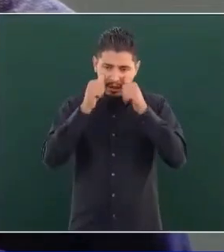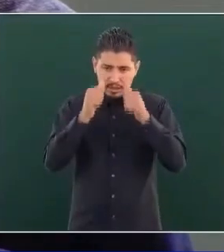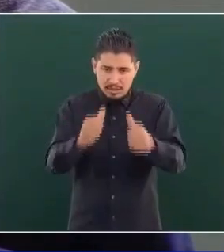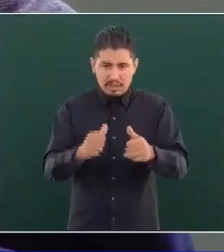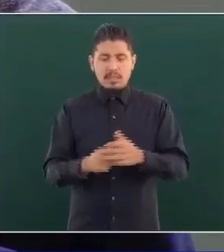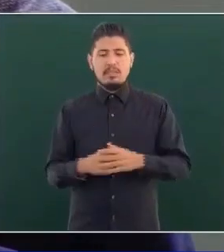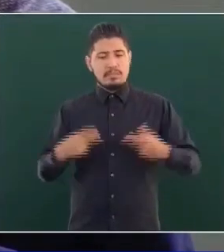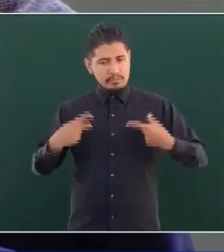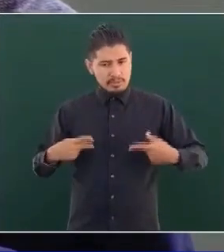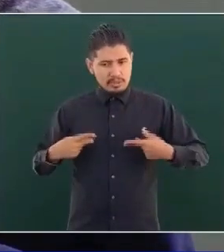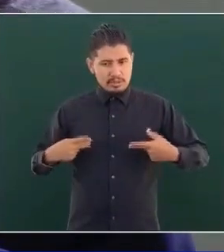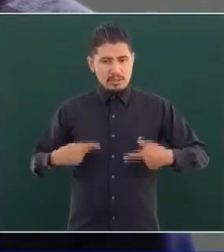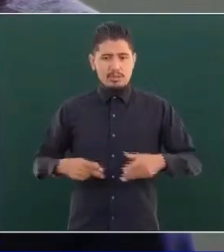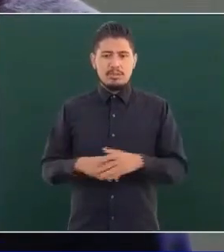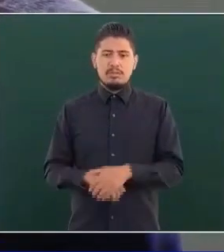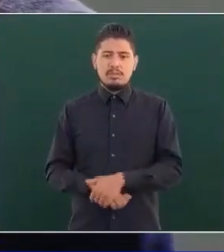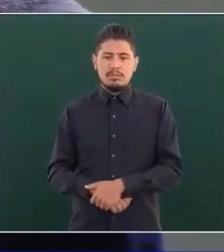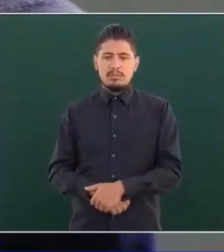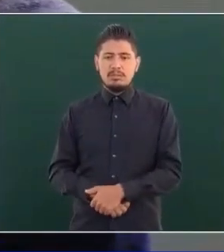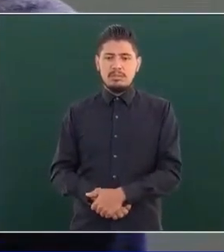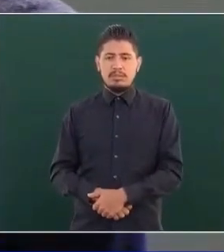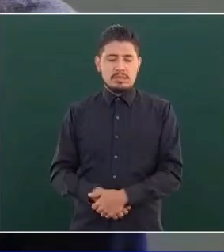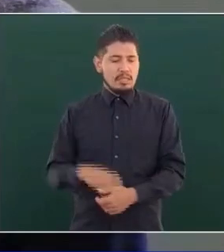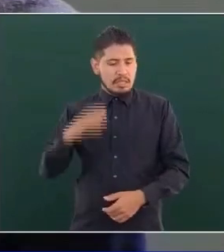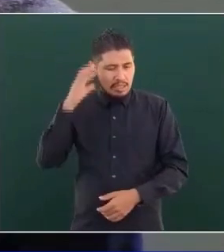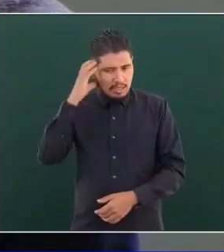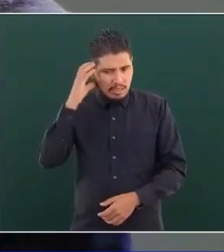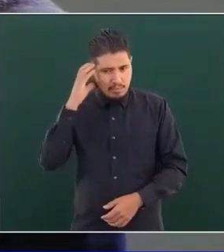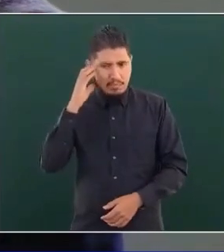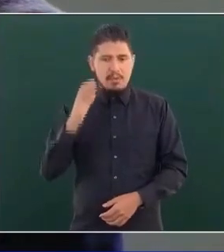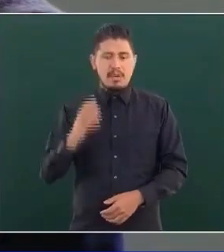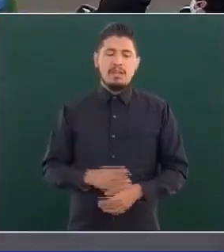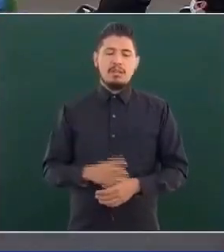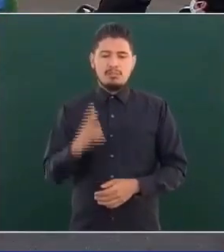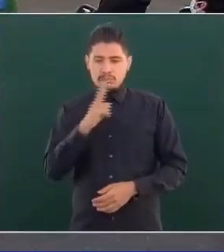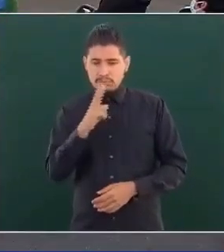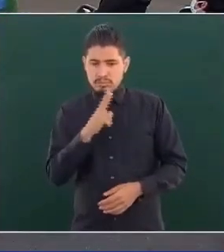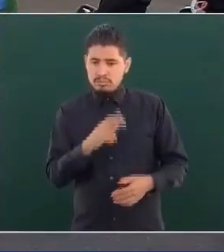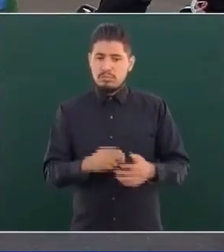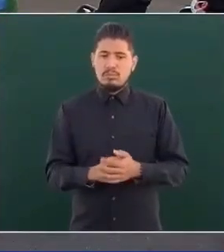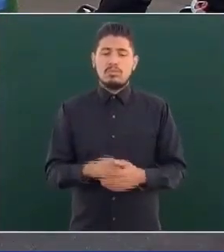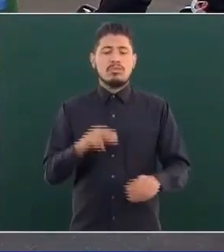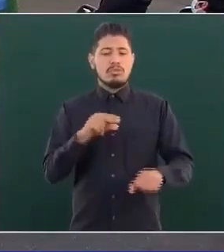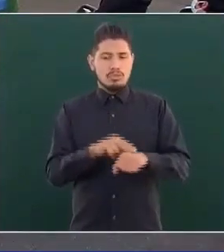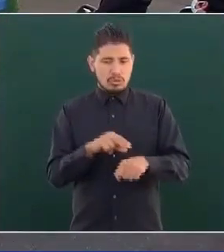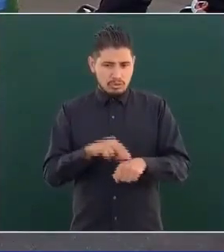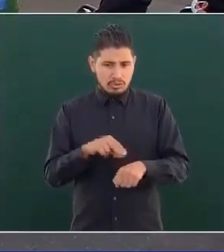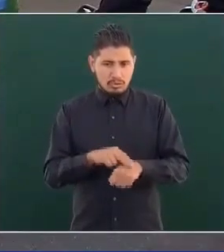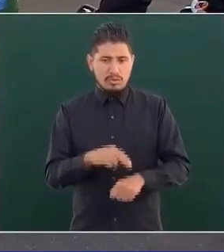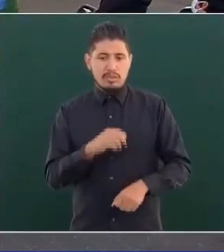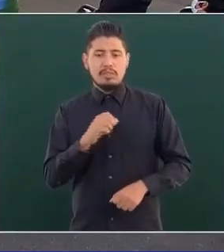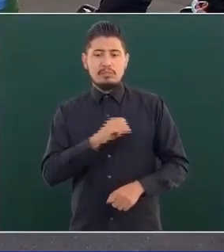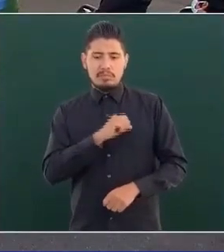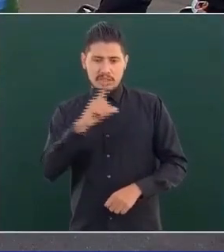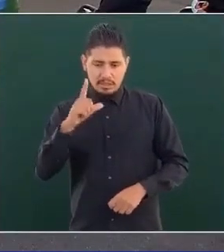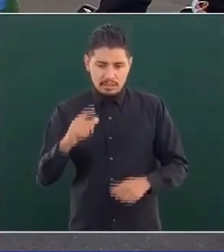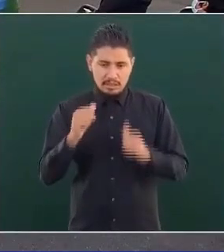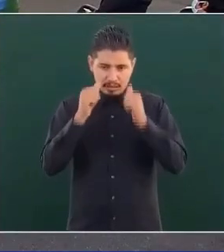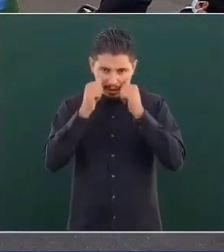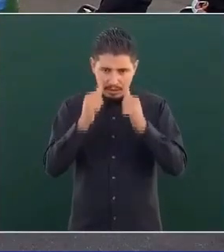gente, nadie se quedó sin una cama, sin un ventilador, sin un médico, sin un especialista.